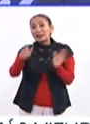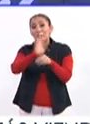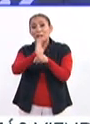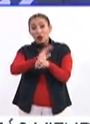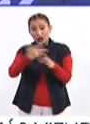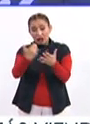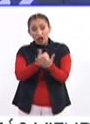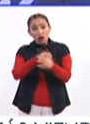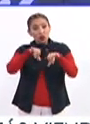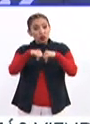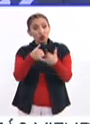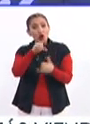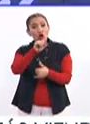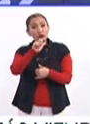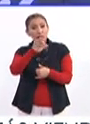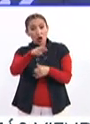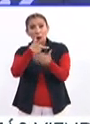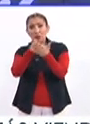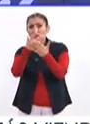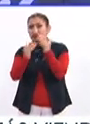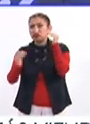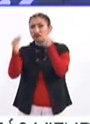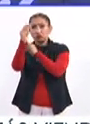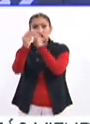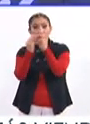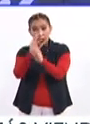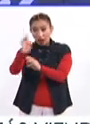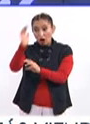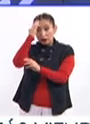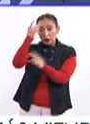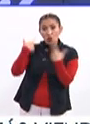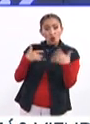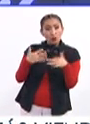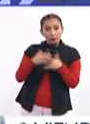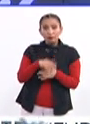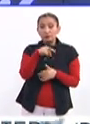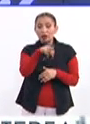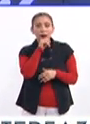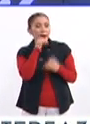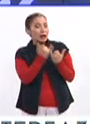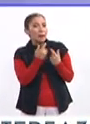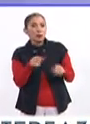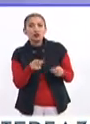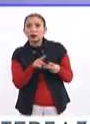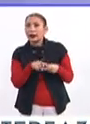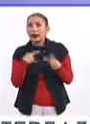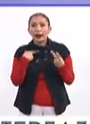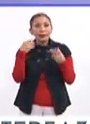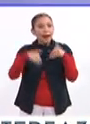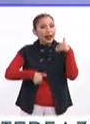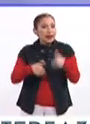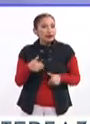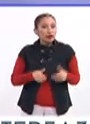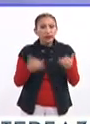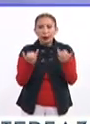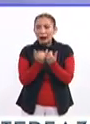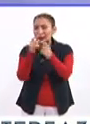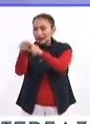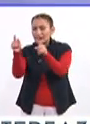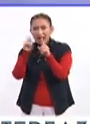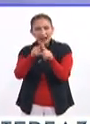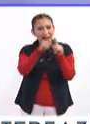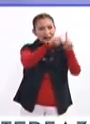ganado el Oscar, bueno, los más importantes premios y sobre todo el reconocimiento del público. Claro. Pero lo mismo pasa en música, lo mismo pasa en teatro, lo mismo pasa en